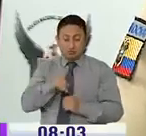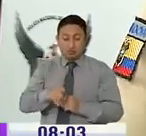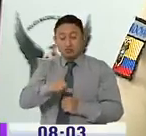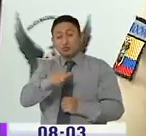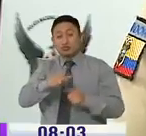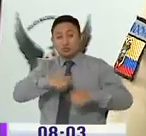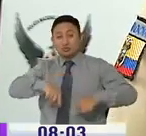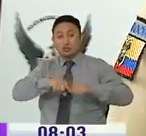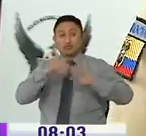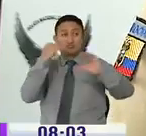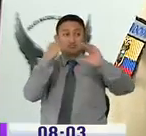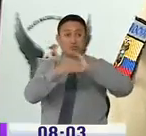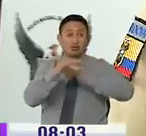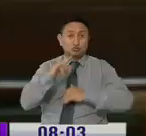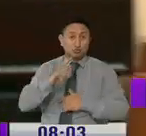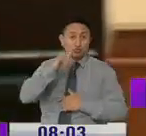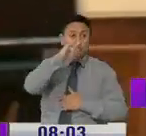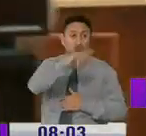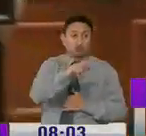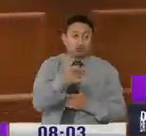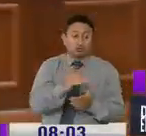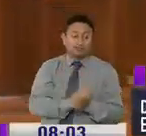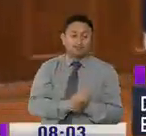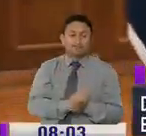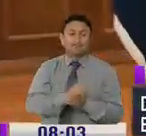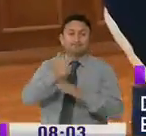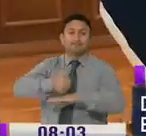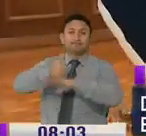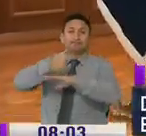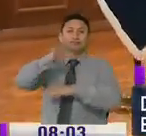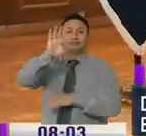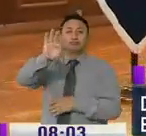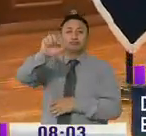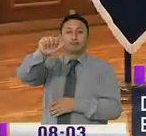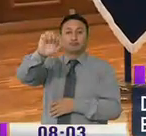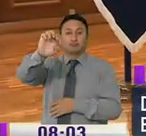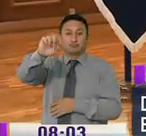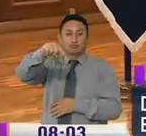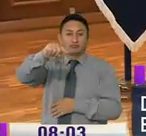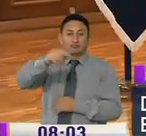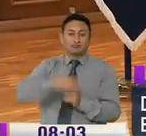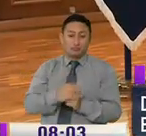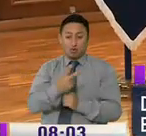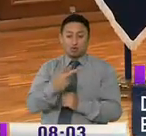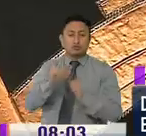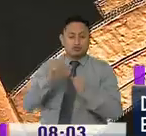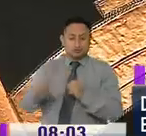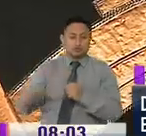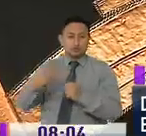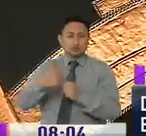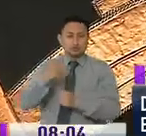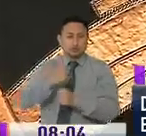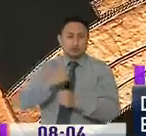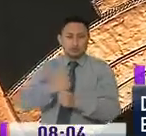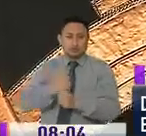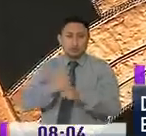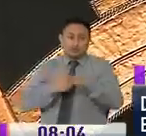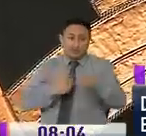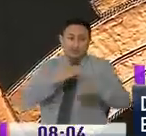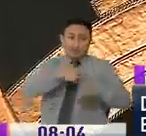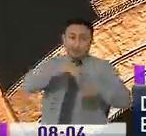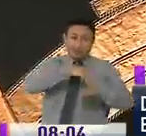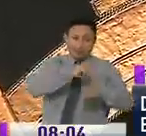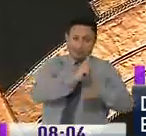vía aérea, es lo más probable. El comandante de la FAE indicó que los dos uniformados, si bien pertenecen a la institución, no laboran en la base de